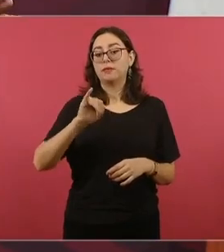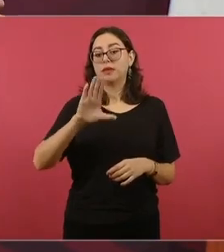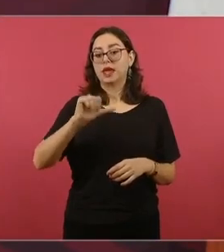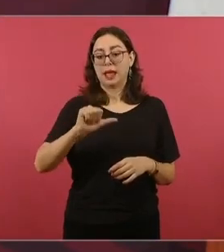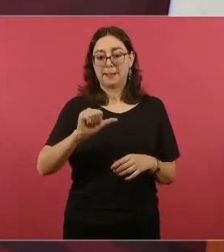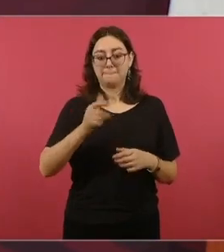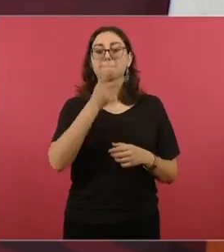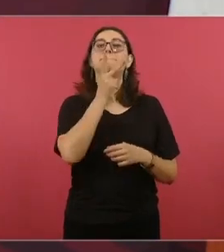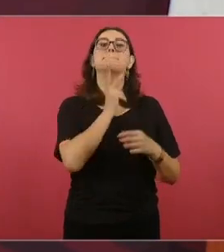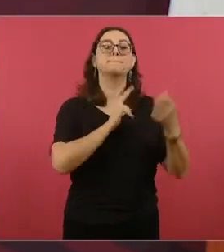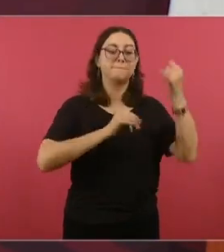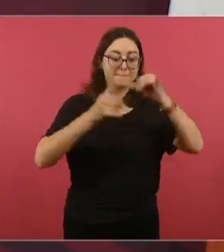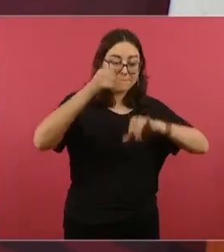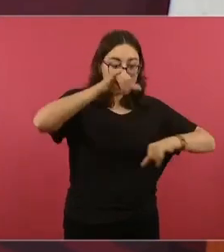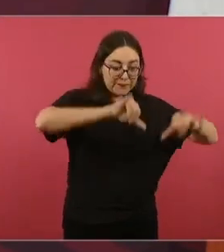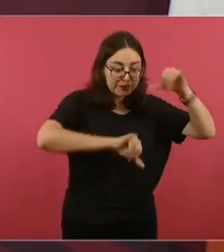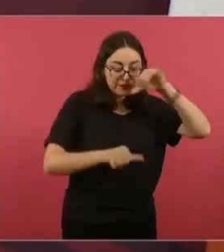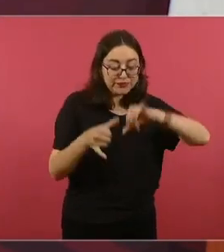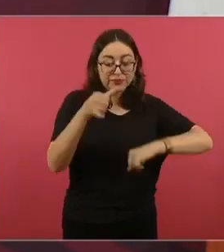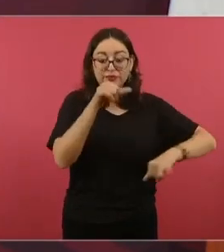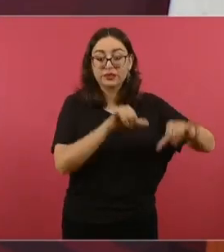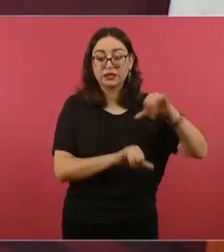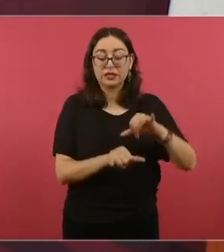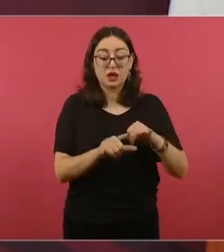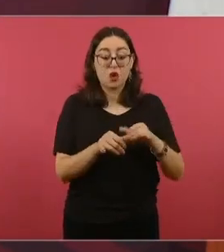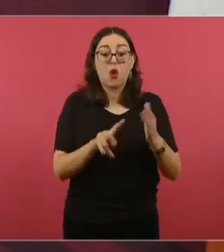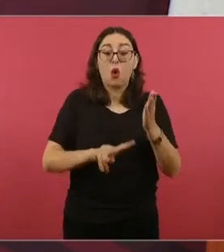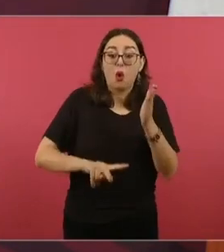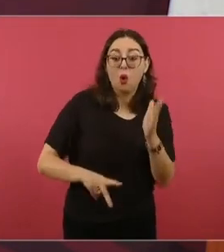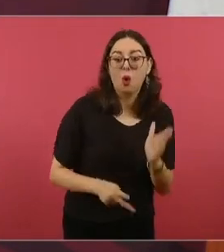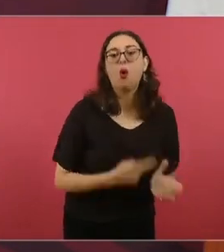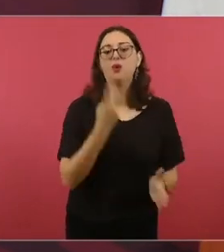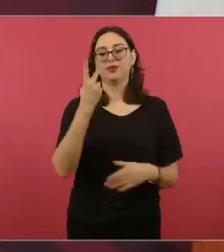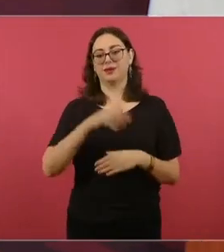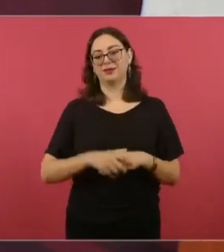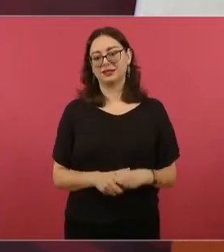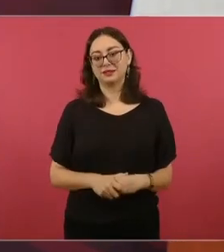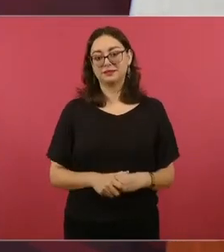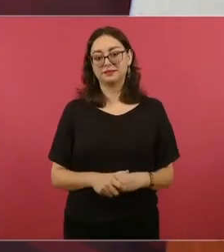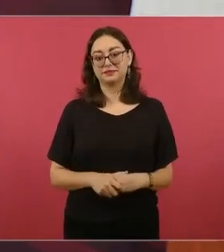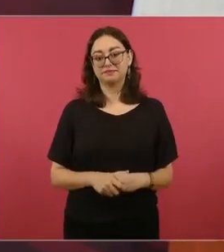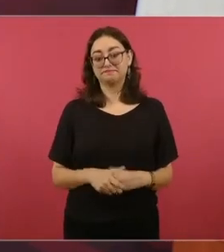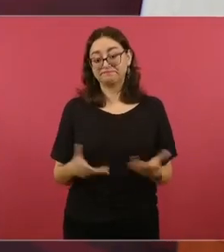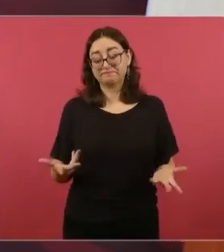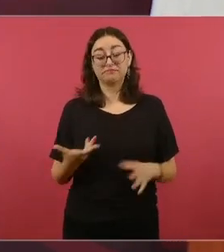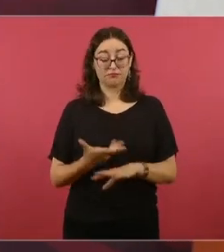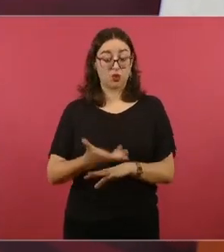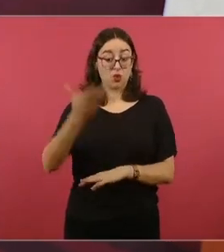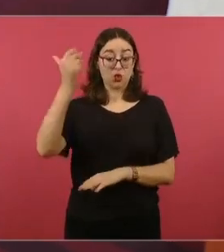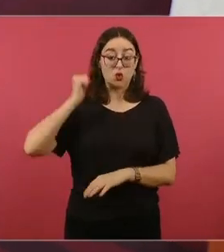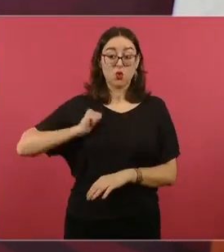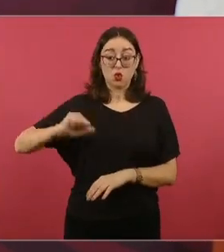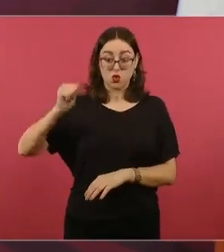nada. Teníamos una industria petroquímica de lo mejor del mundo